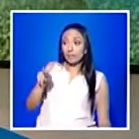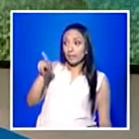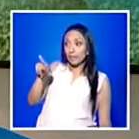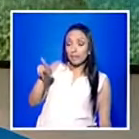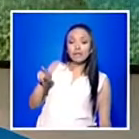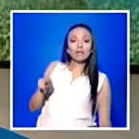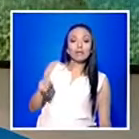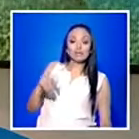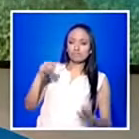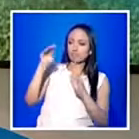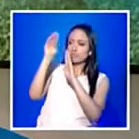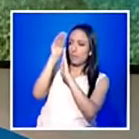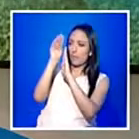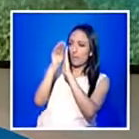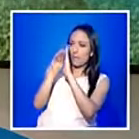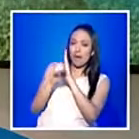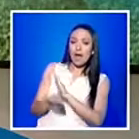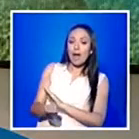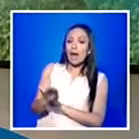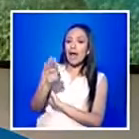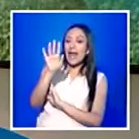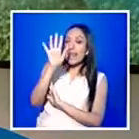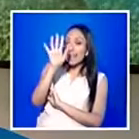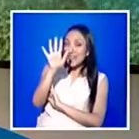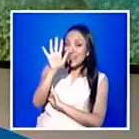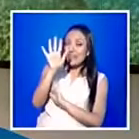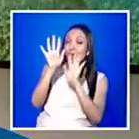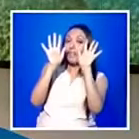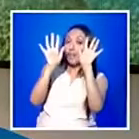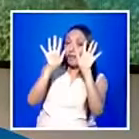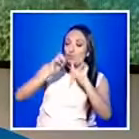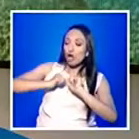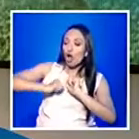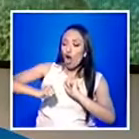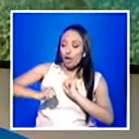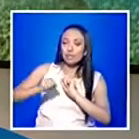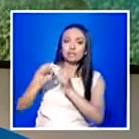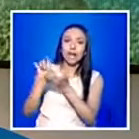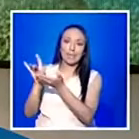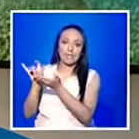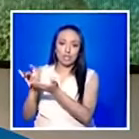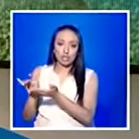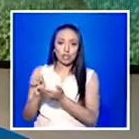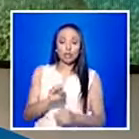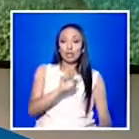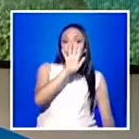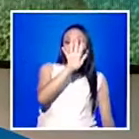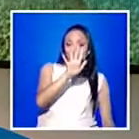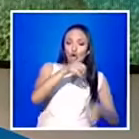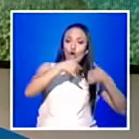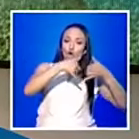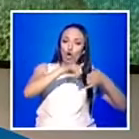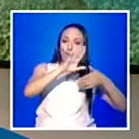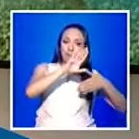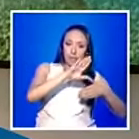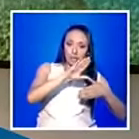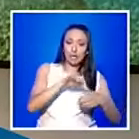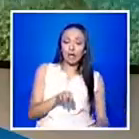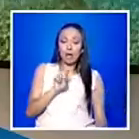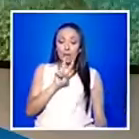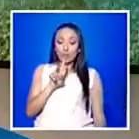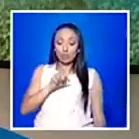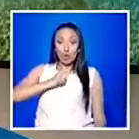el desglose de goles ha marcado 10 tantos en eliminatoria, 5 en Copa América, 21 goles en amistosos y 6 goles